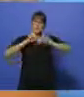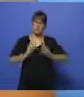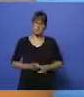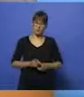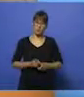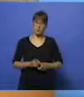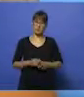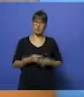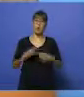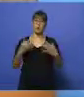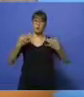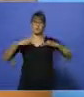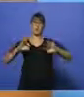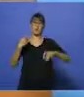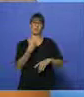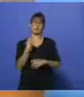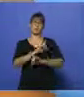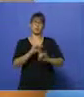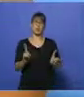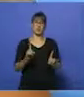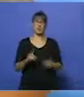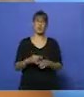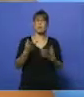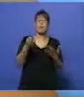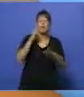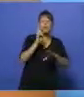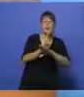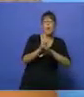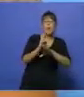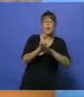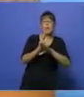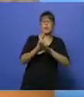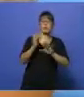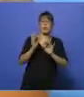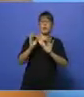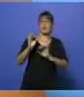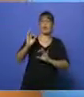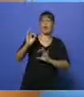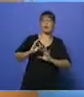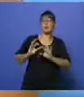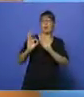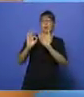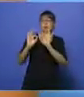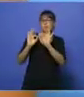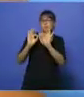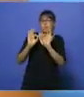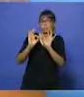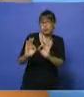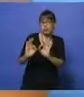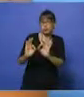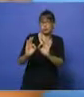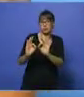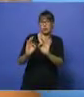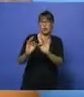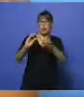eso, pero con previsiones para completar el año sin sobresaltos, pensando nosotros, los intendentes, nos